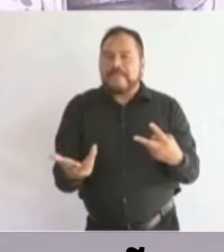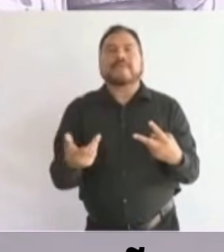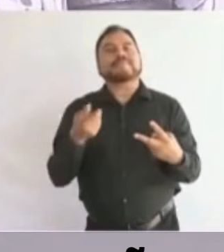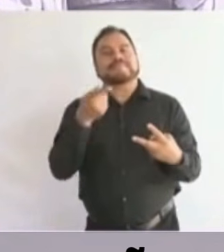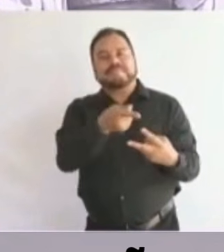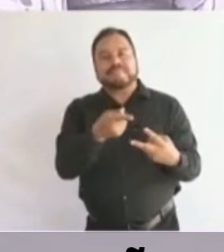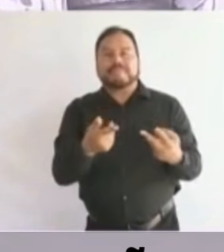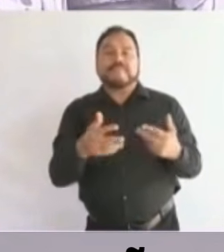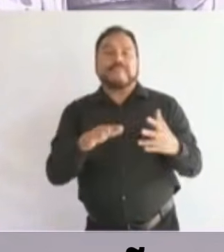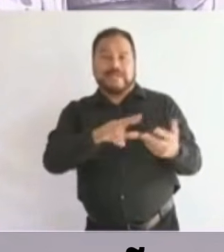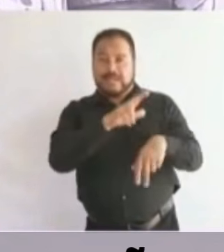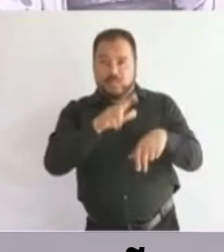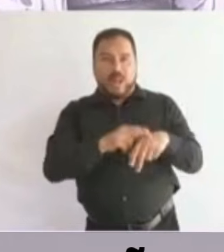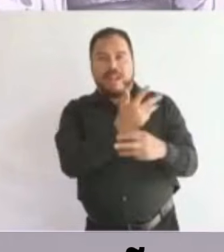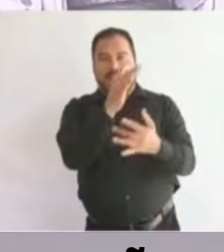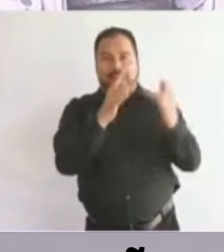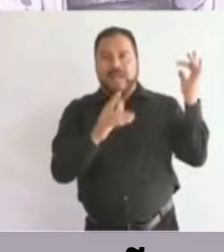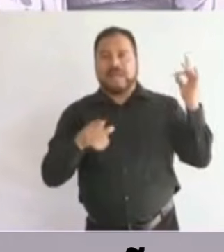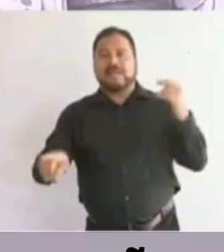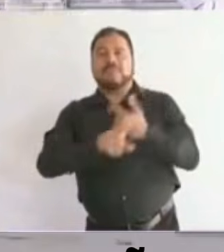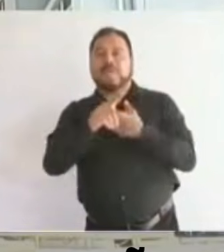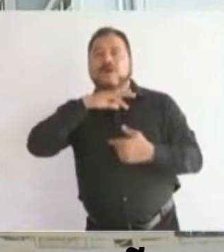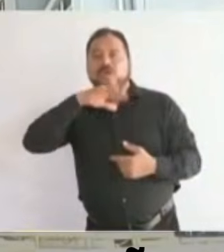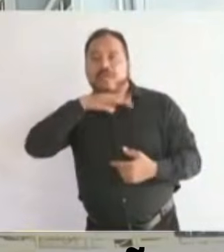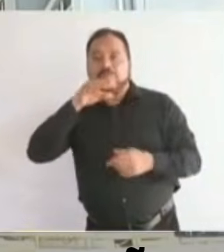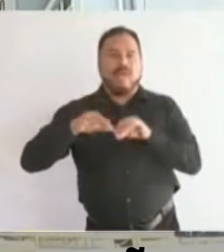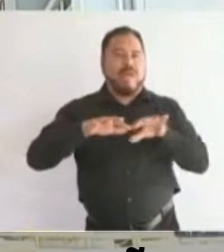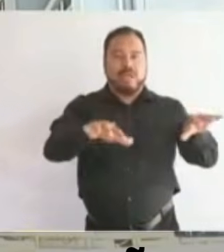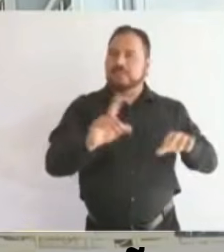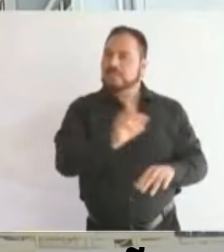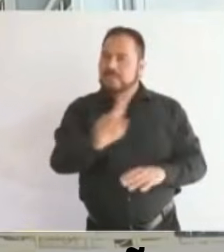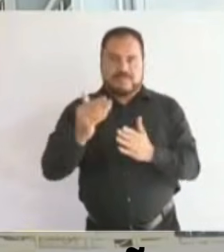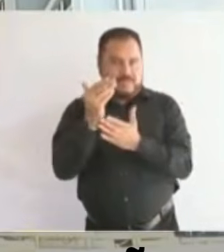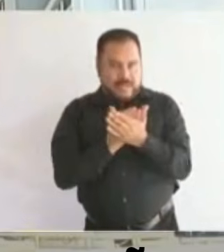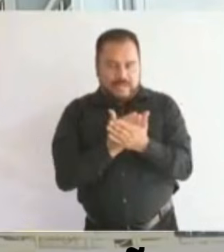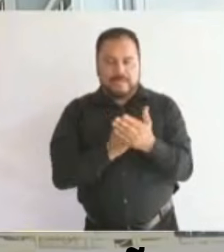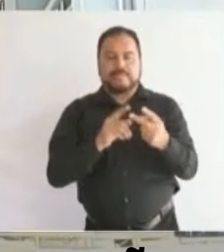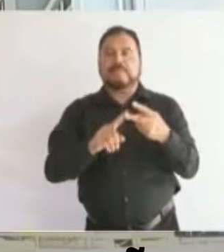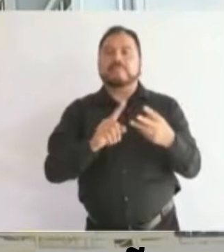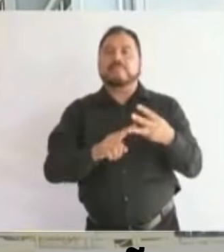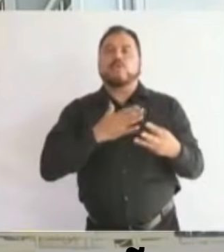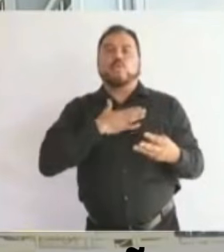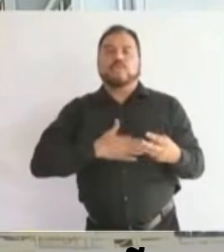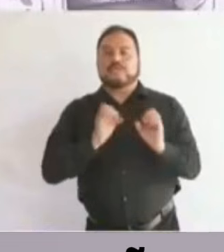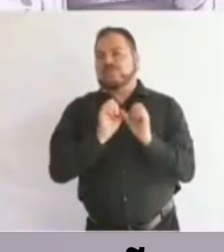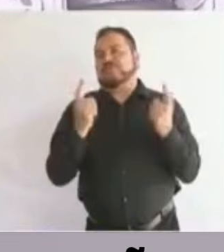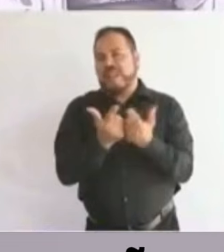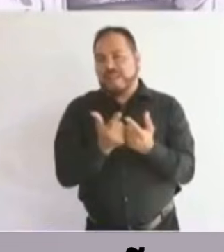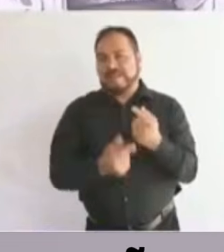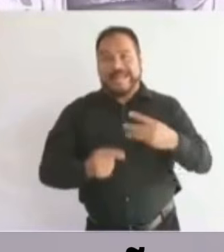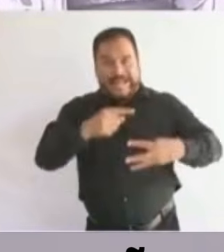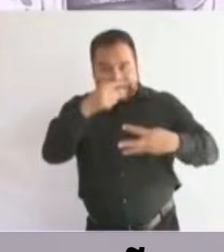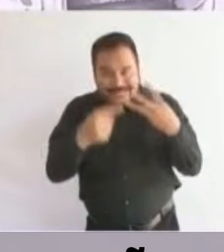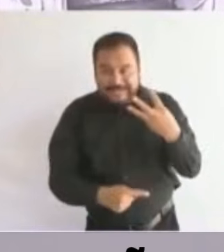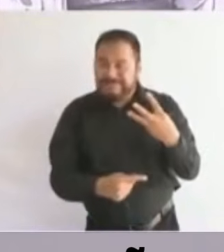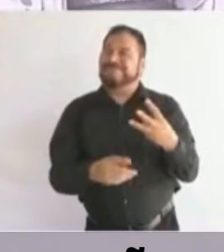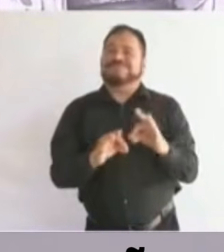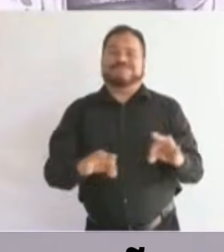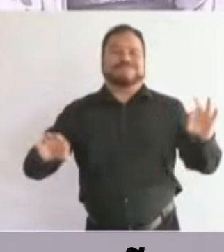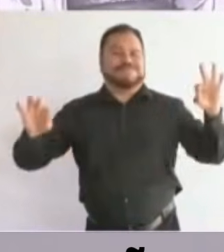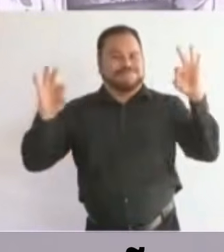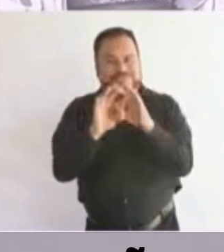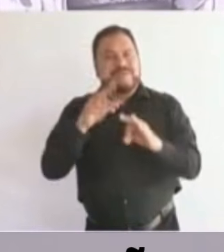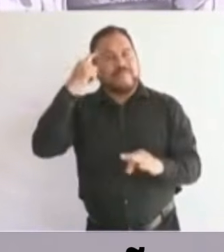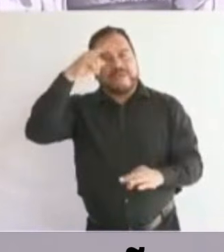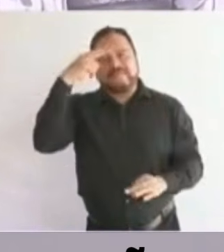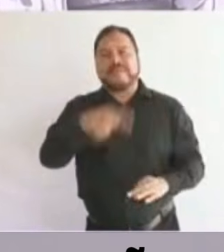disminuir sus impactos ambientales, sustentabilidad, y la tercera es justicia social. Las 3 son indispensables para el